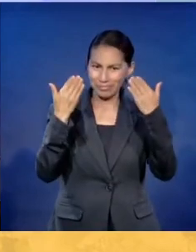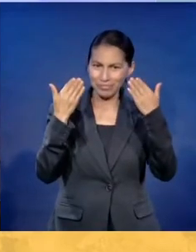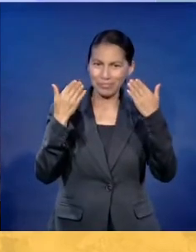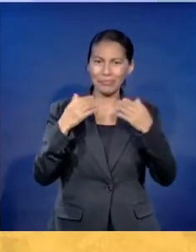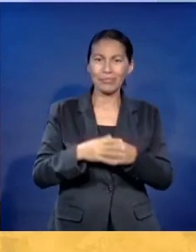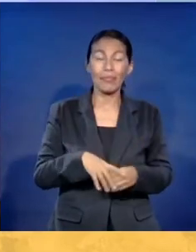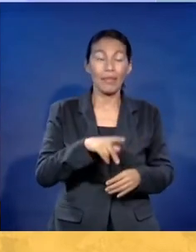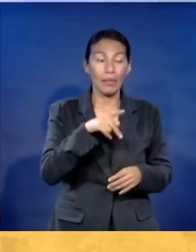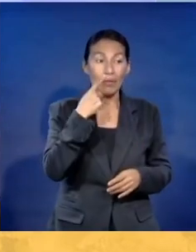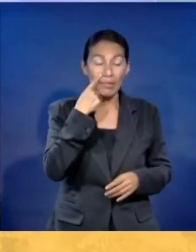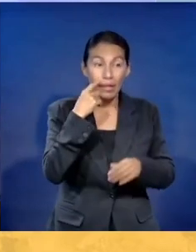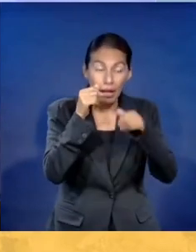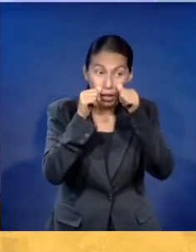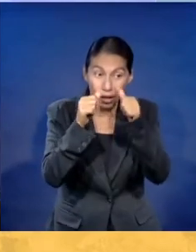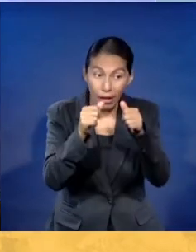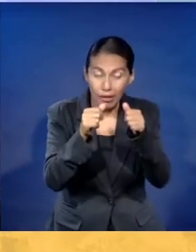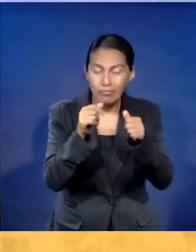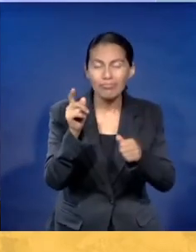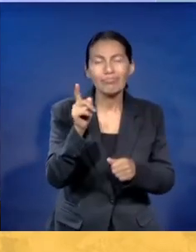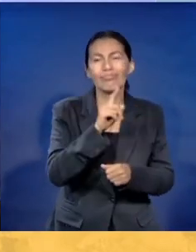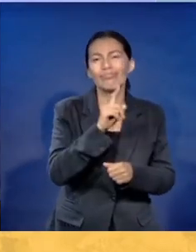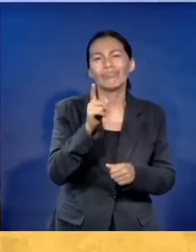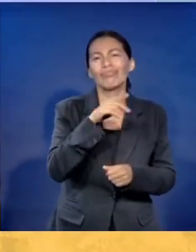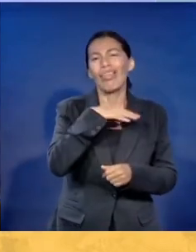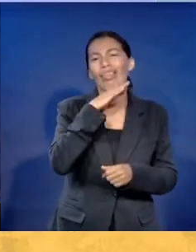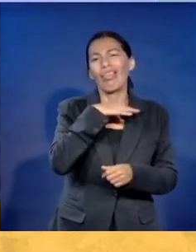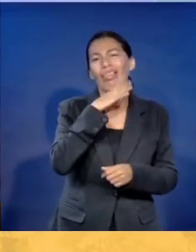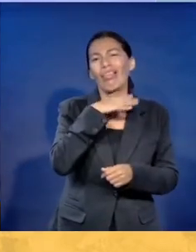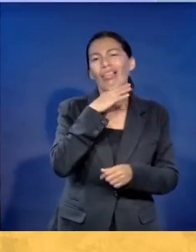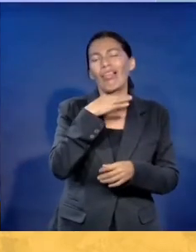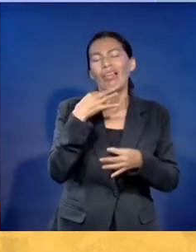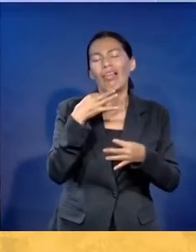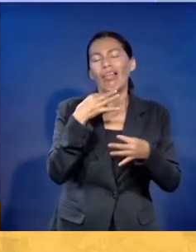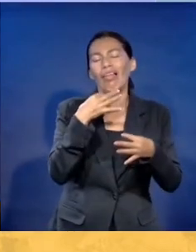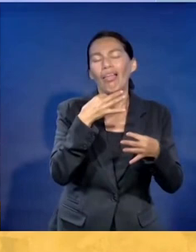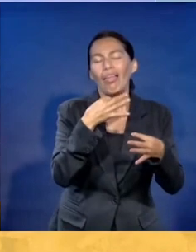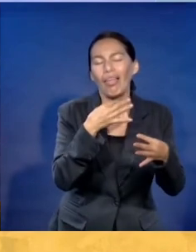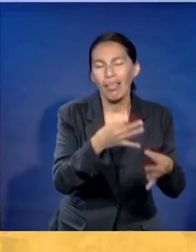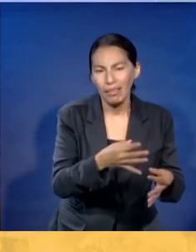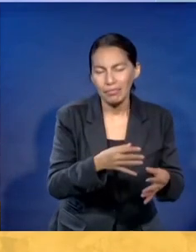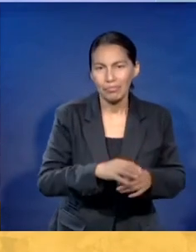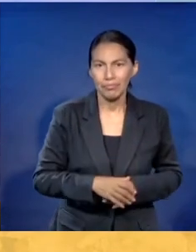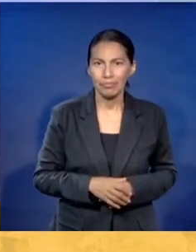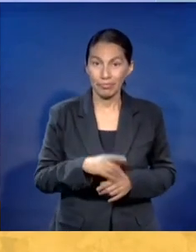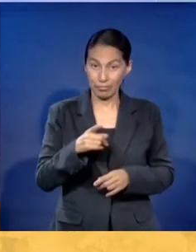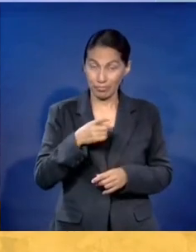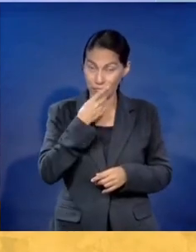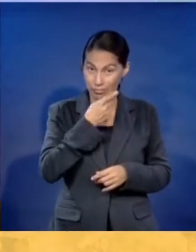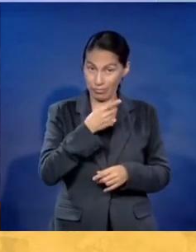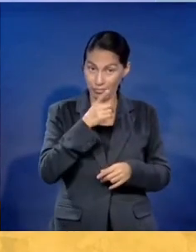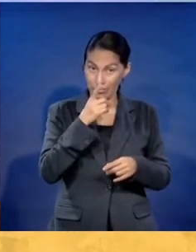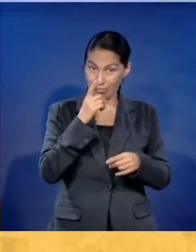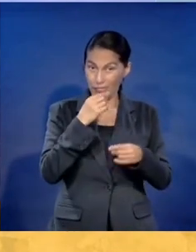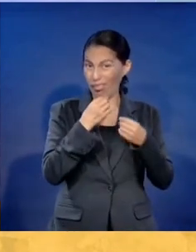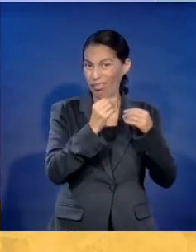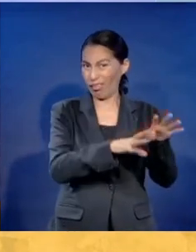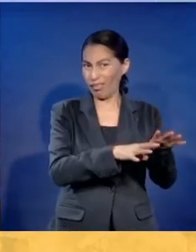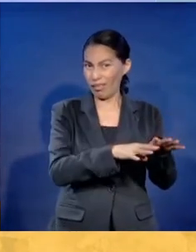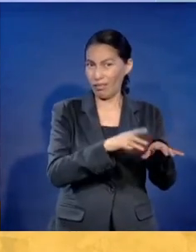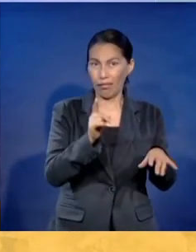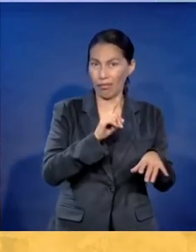pon atención no lo va a ver no lo va a ver usted le puede decir déjalo déjala entre más le dice más sea Fernan